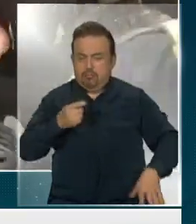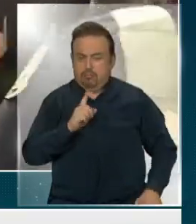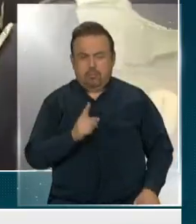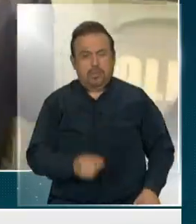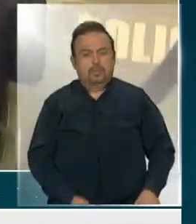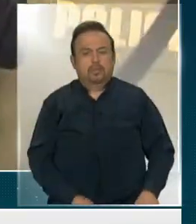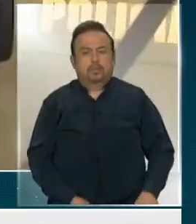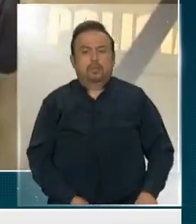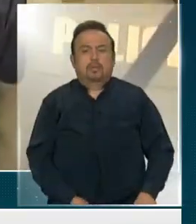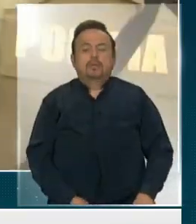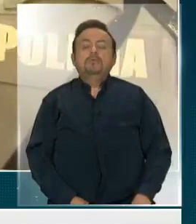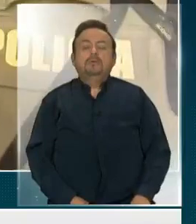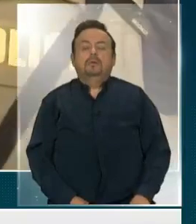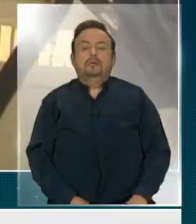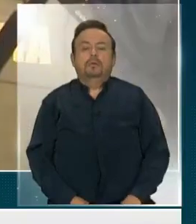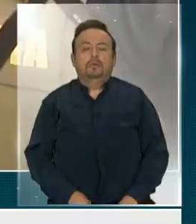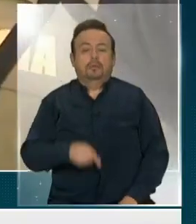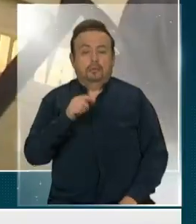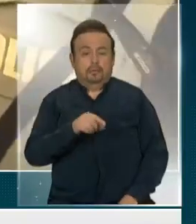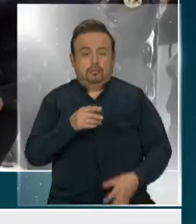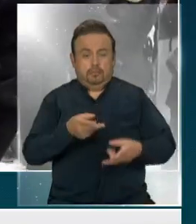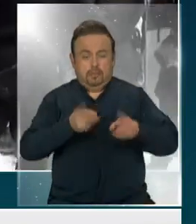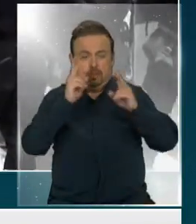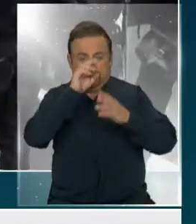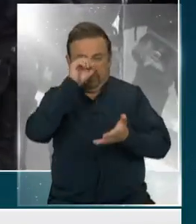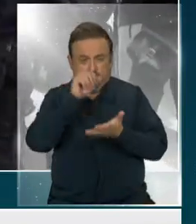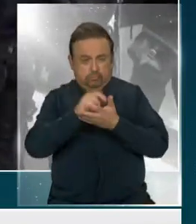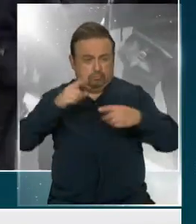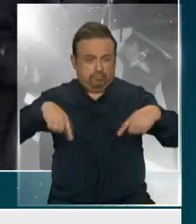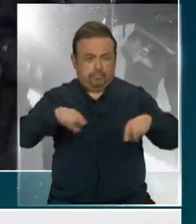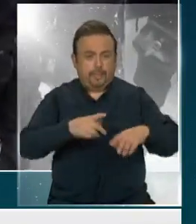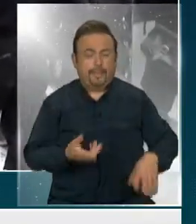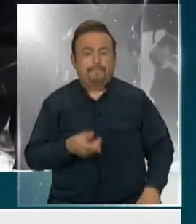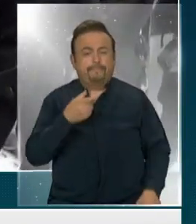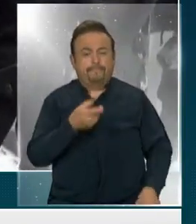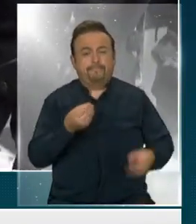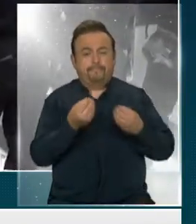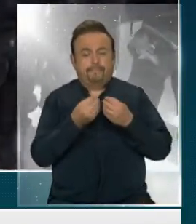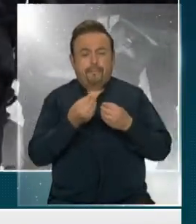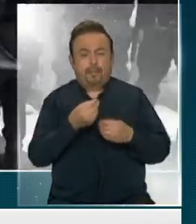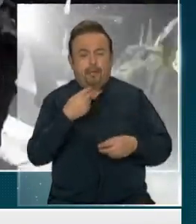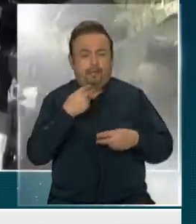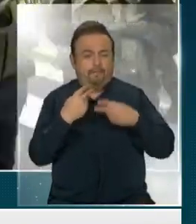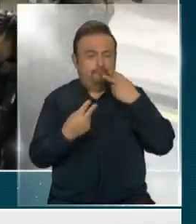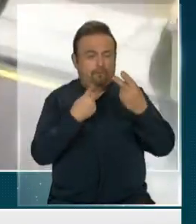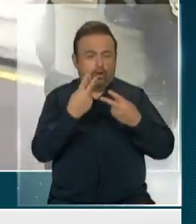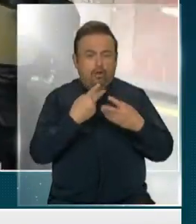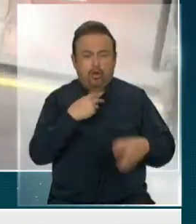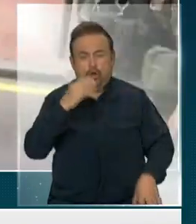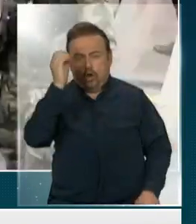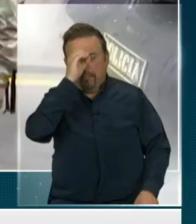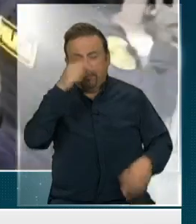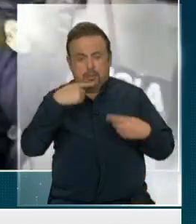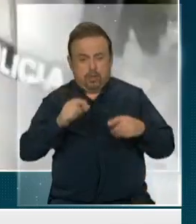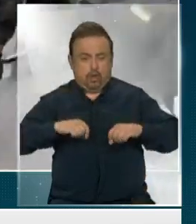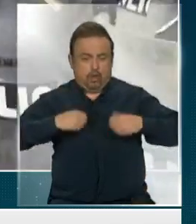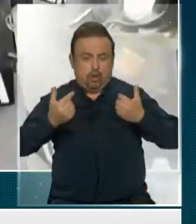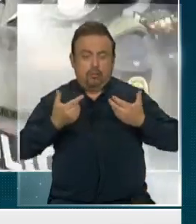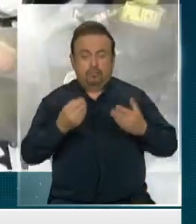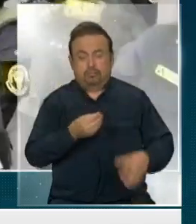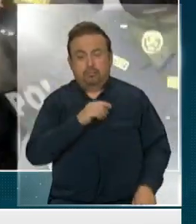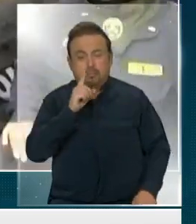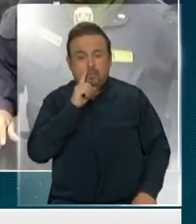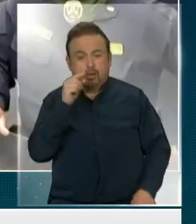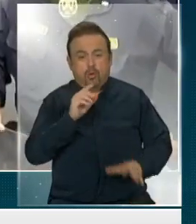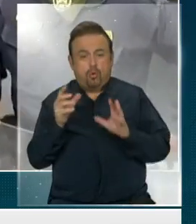subalternos. La legítima protesta, donde hay muchas voces jóvenes, tienen también lamentablemente